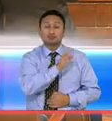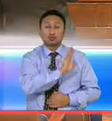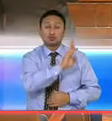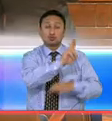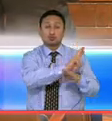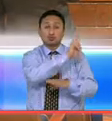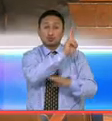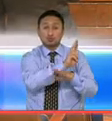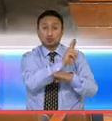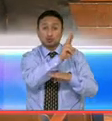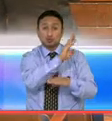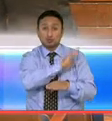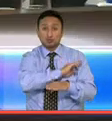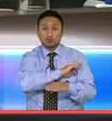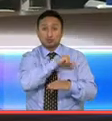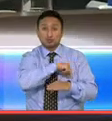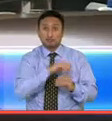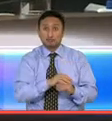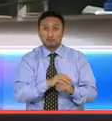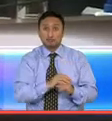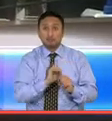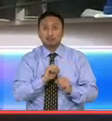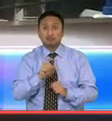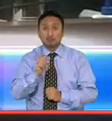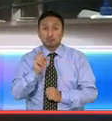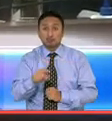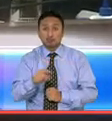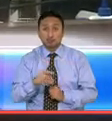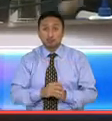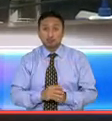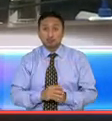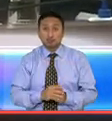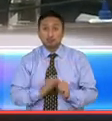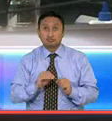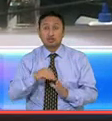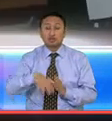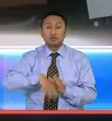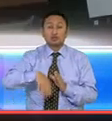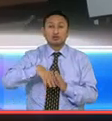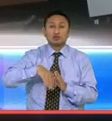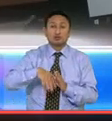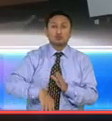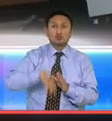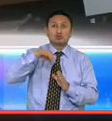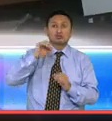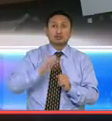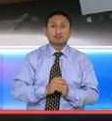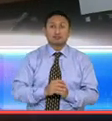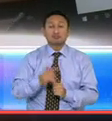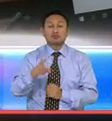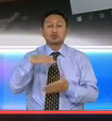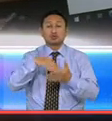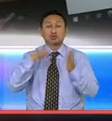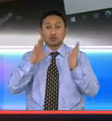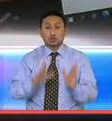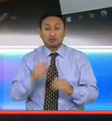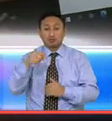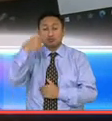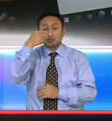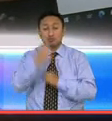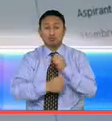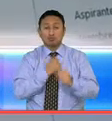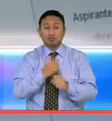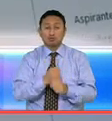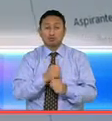institución educativa municipal los que accionaron el sistema, mismo que mediante un sorteo digital asignó los cupos a los estudiantes para el próximo año